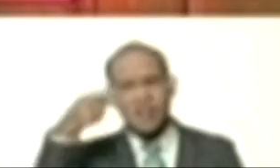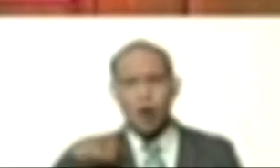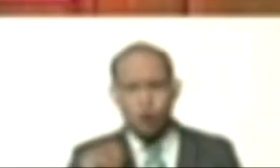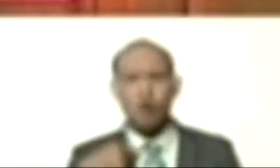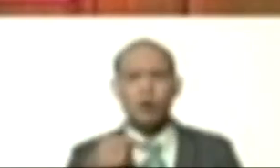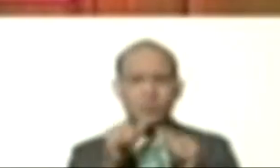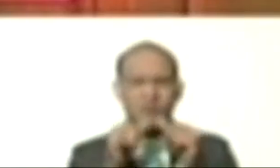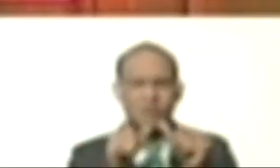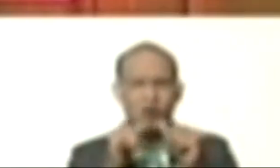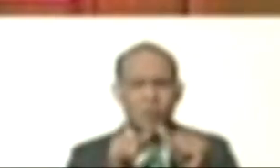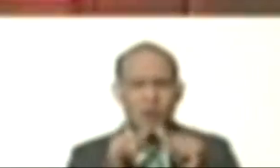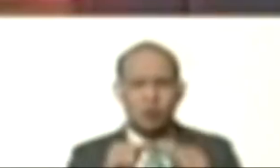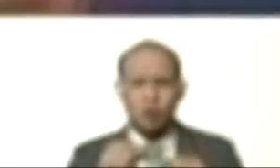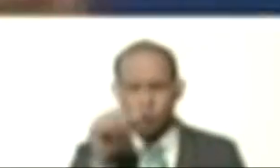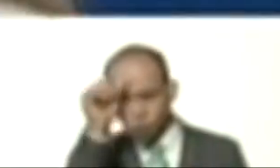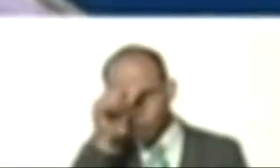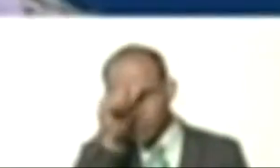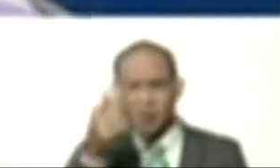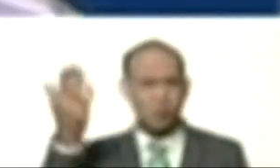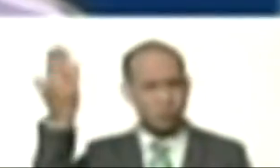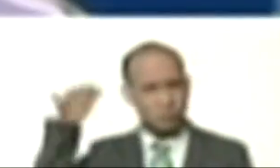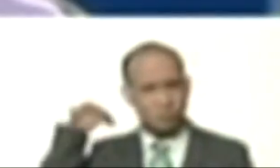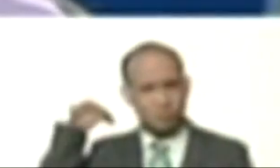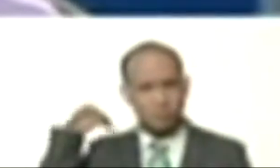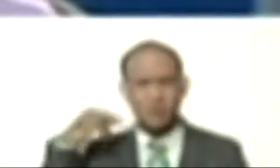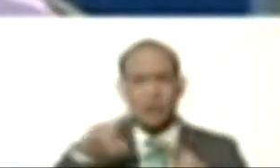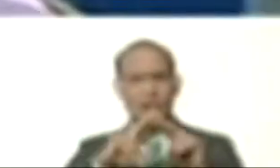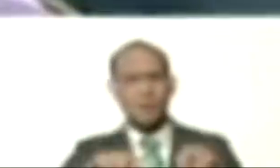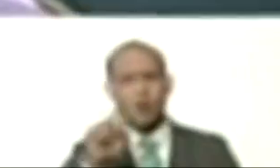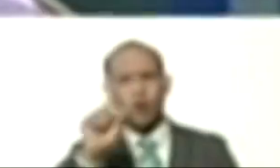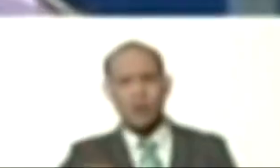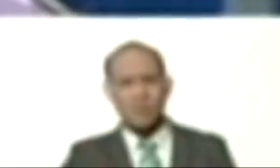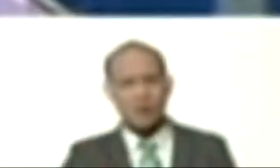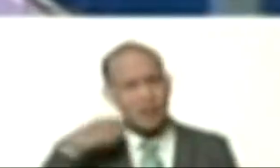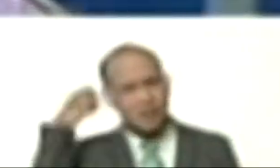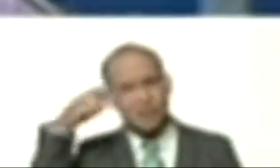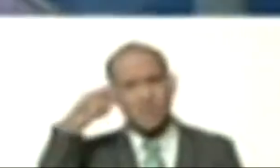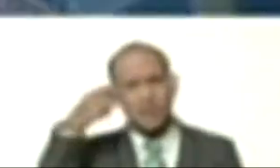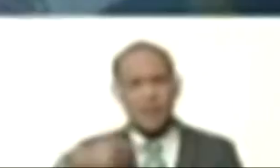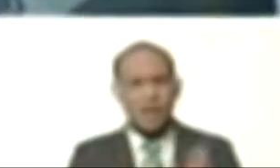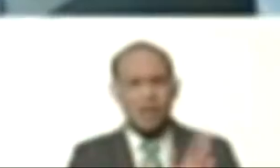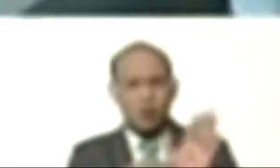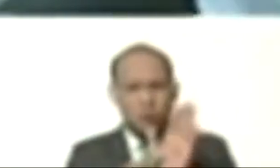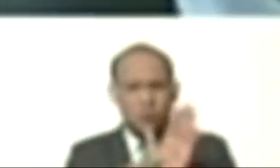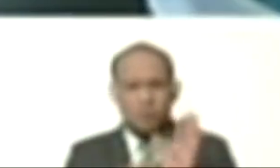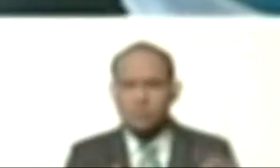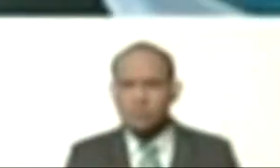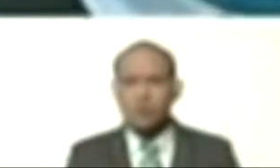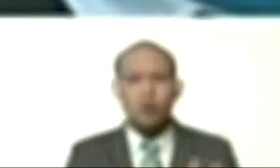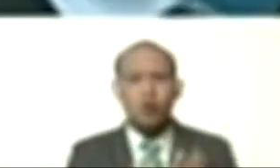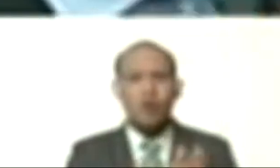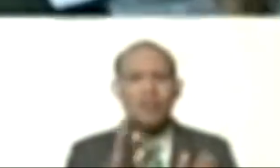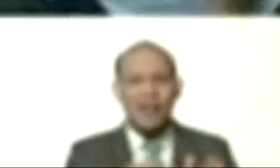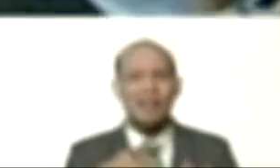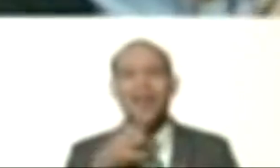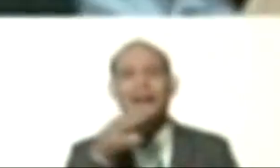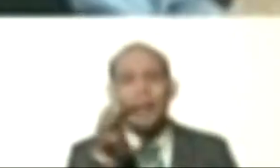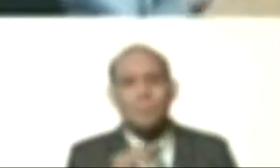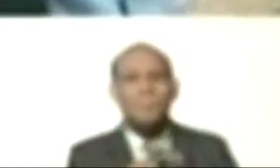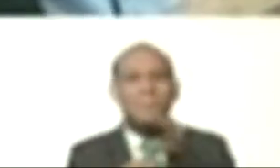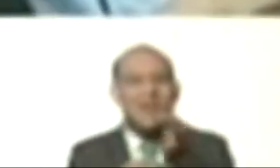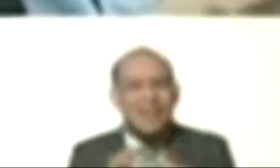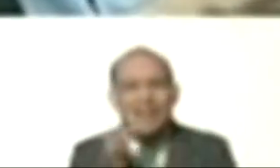martes a la red social de haber eliminado de su página los videos en los que habla de unas supuestas gotas milagrosas denominadas